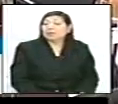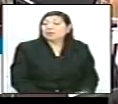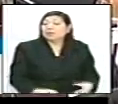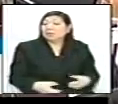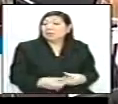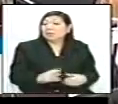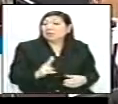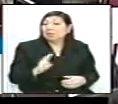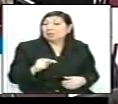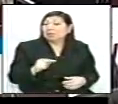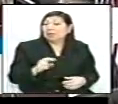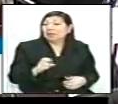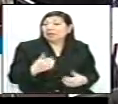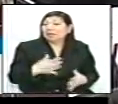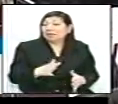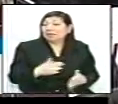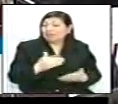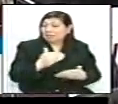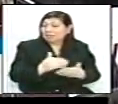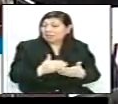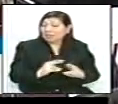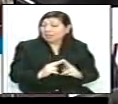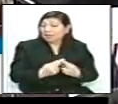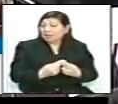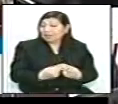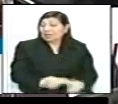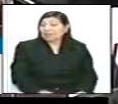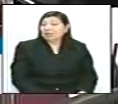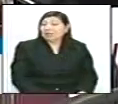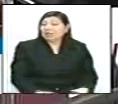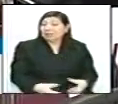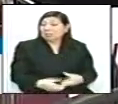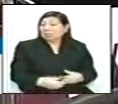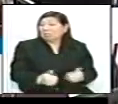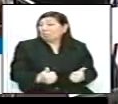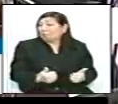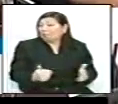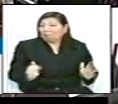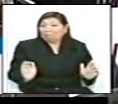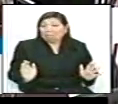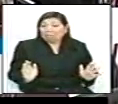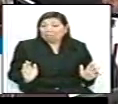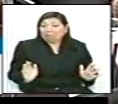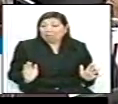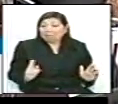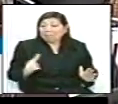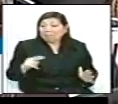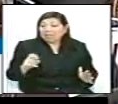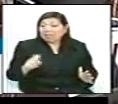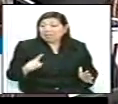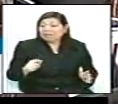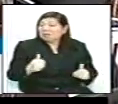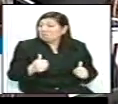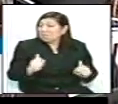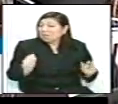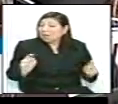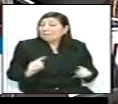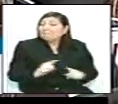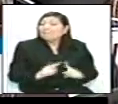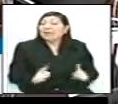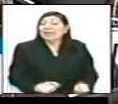de Viena. Usted ya agendó una reunión con representante de la Comisión de Viena, de Venecia. Parece bien,